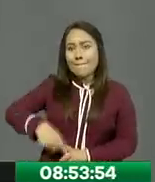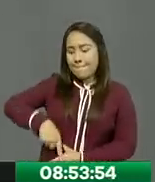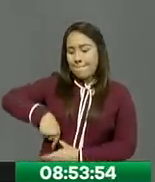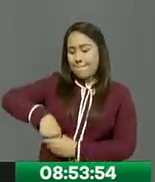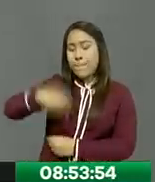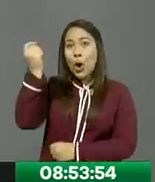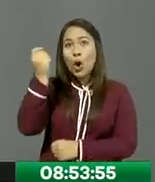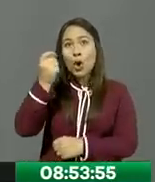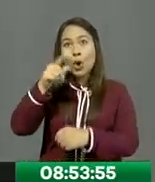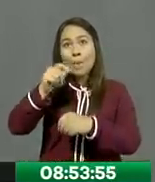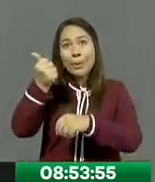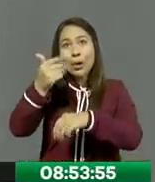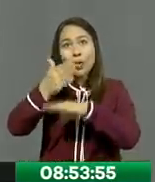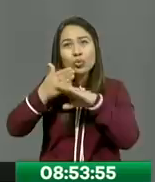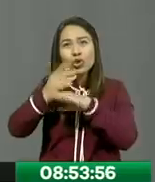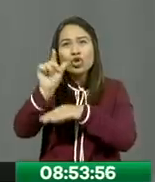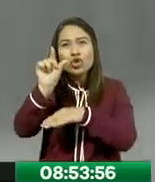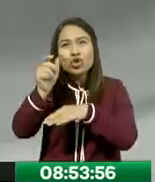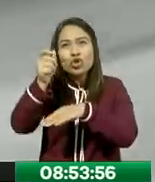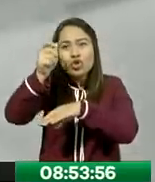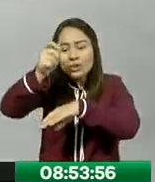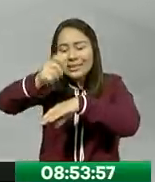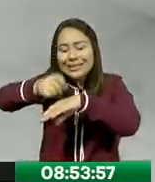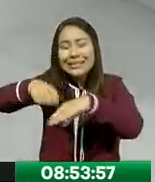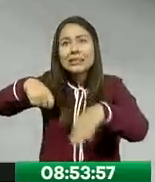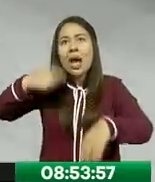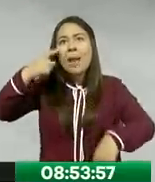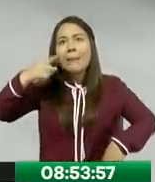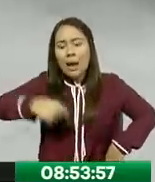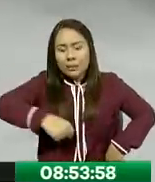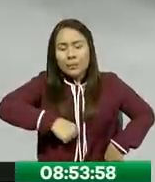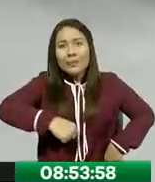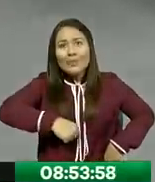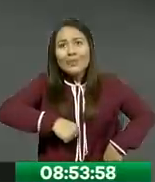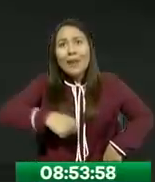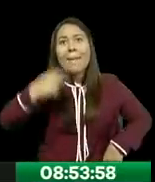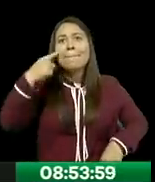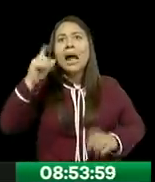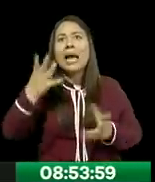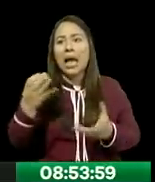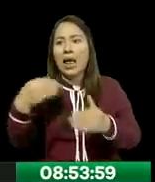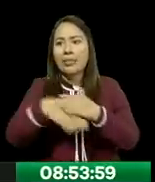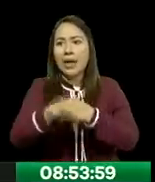hizo daño en la mano y ella sentía que la estaba hincando en la barriga para que ella entrara al carro.